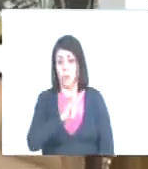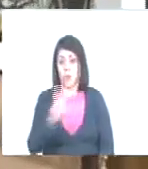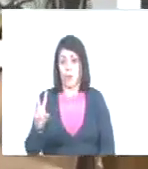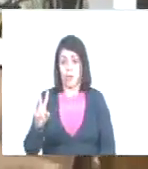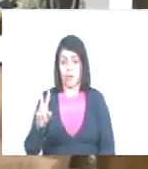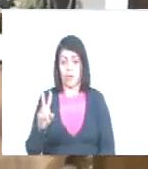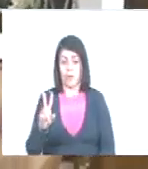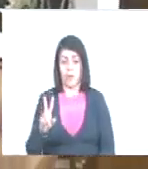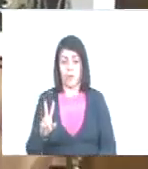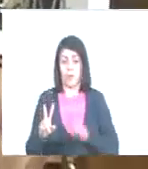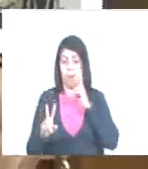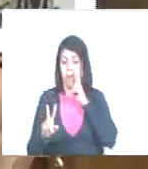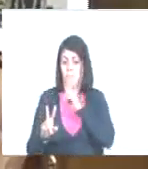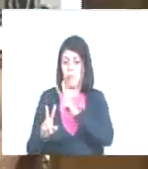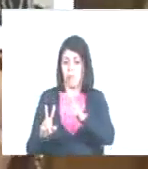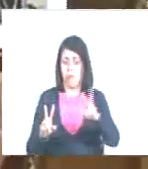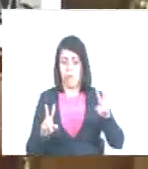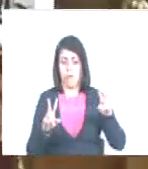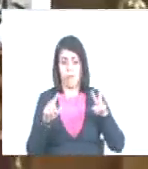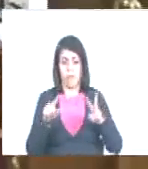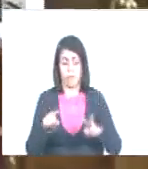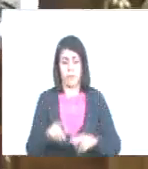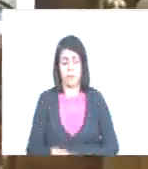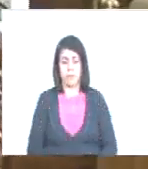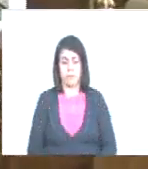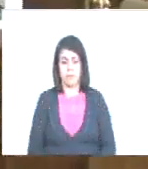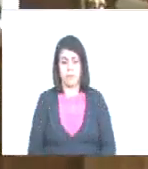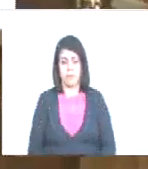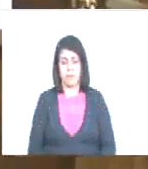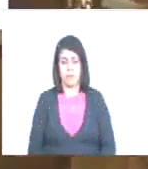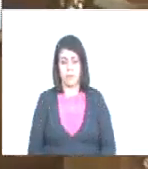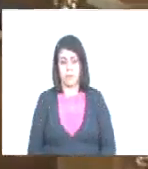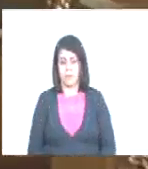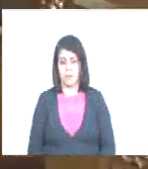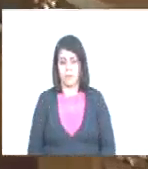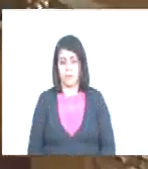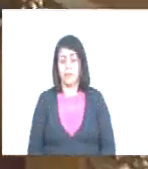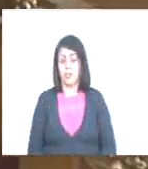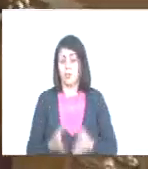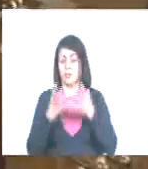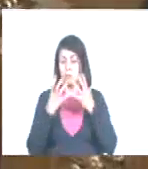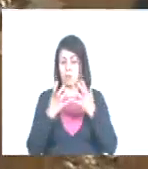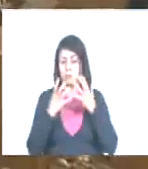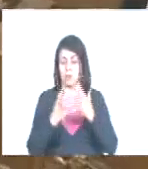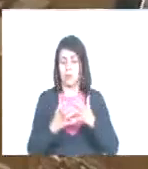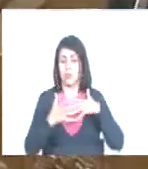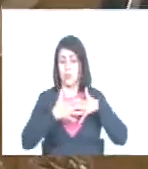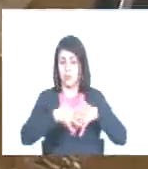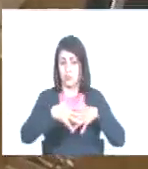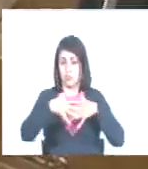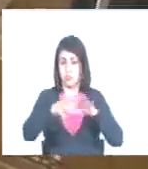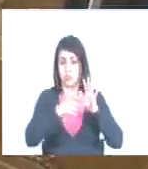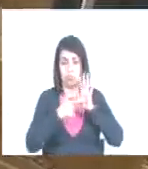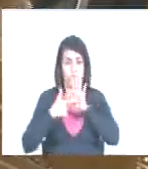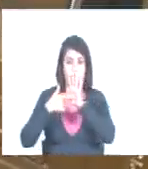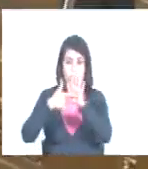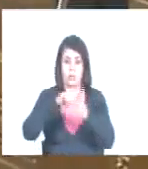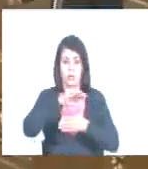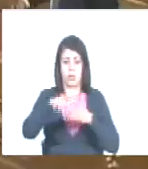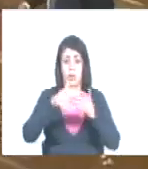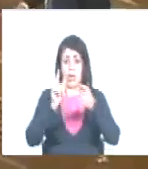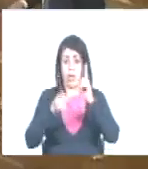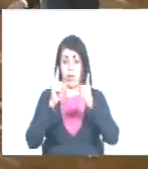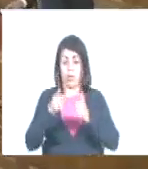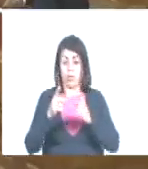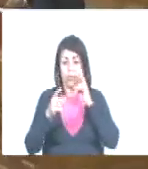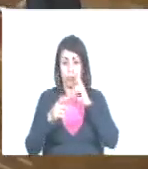conocer, que pudimos todos ver desde esa inmensa manifestación popular, algunos la